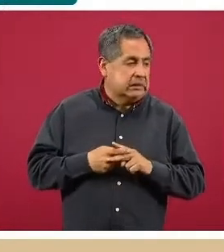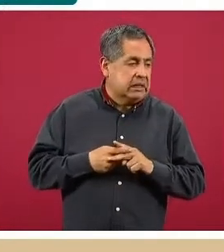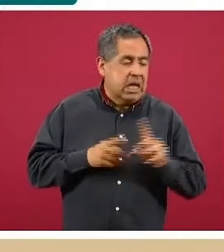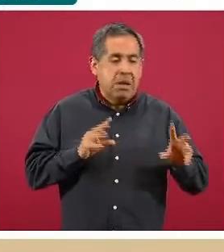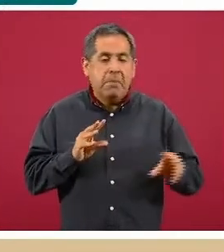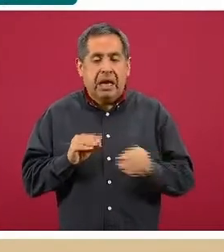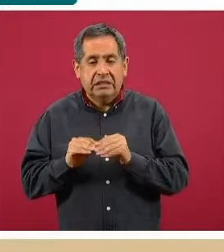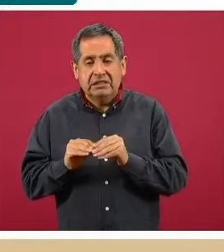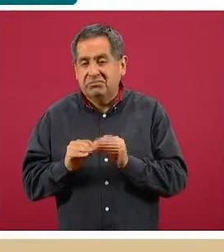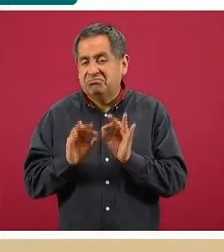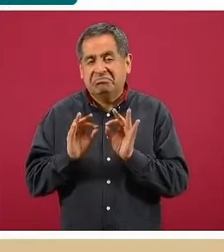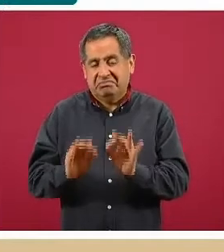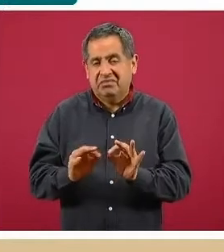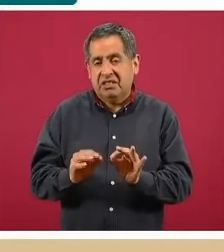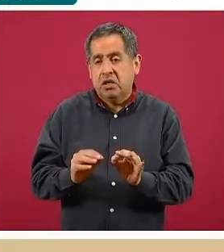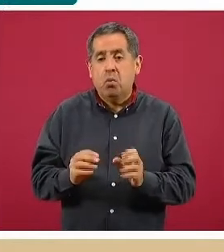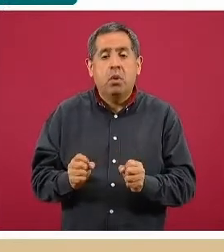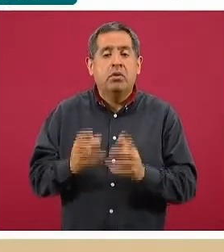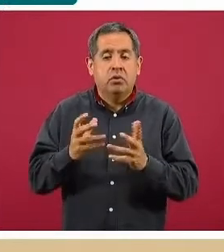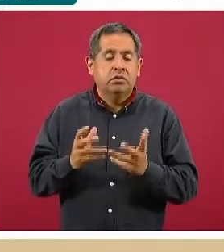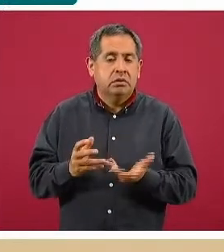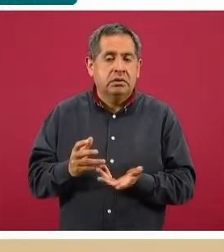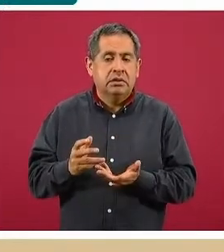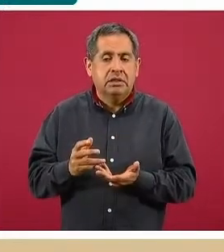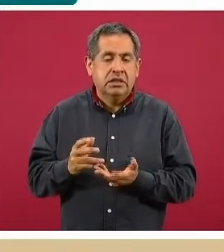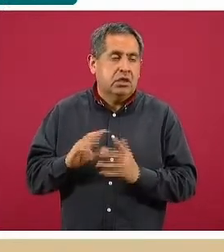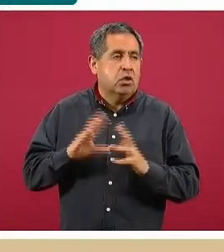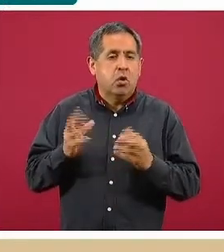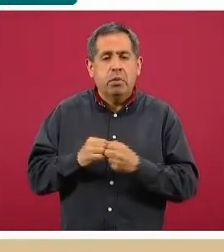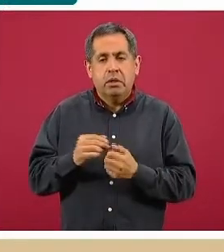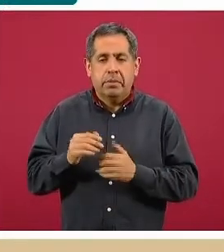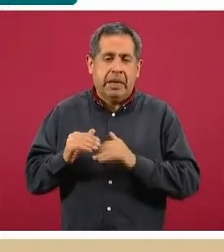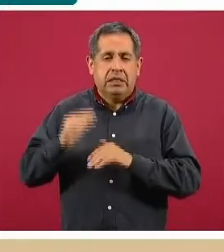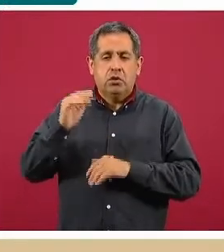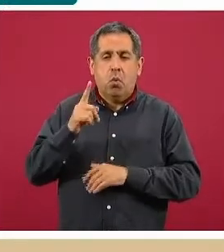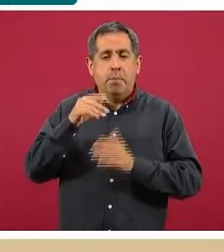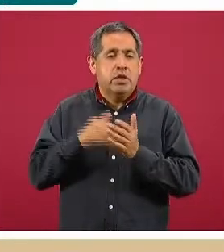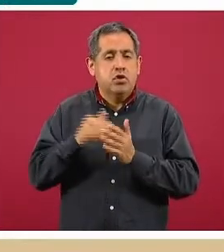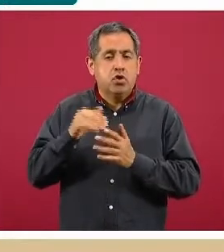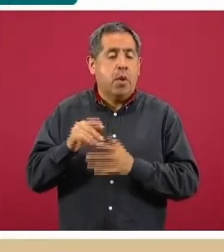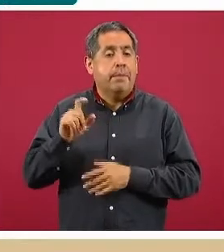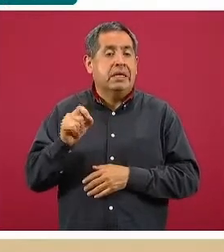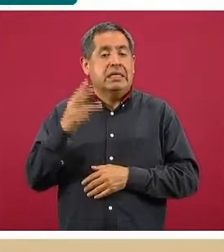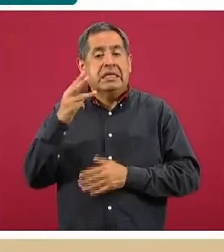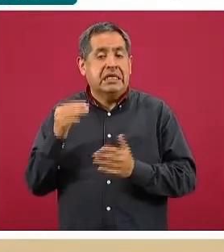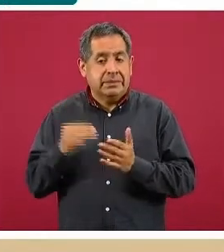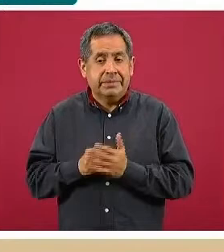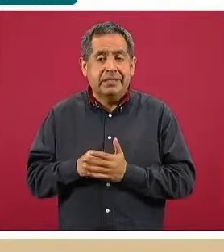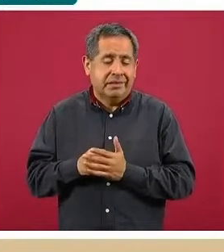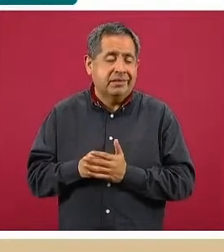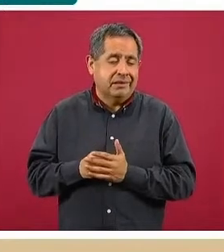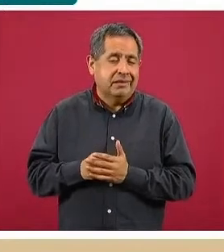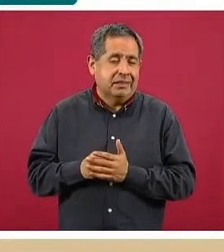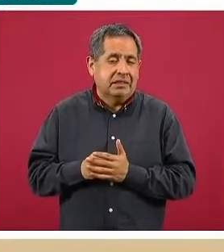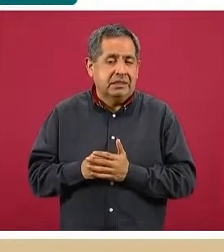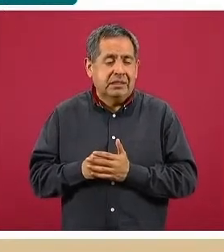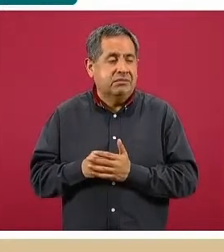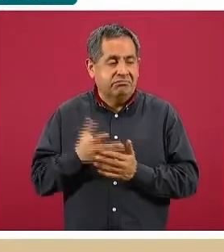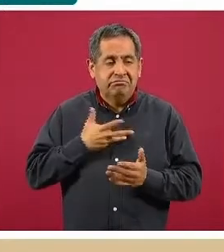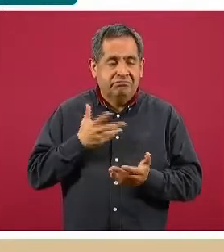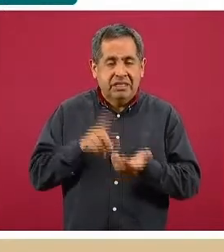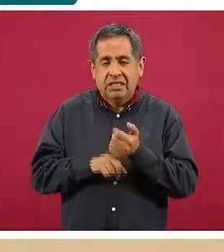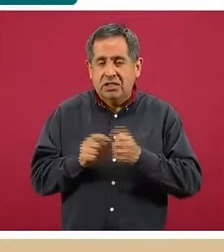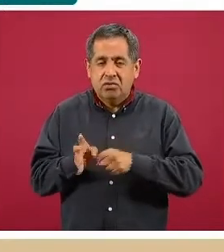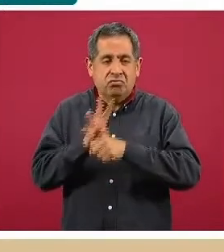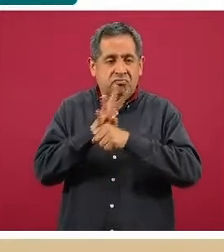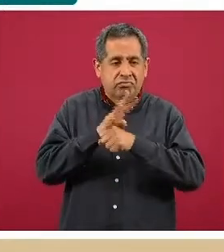probablemente son ya casos confirmados, de ahí que el número total sea un poco más de 1.023.000 de estos casos estimados,